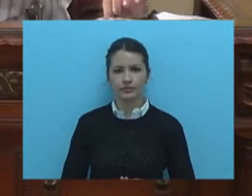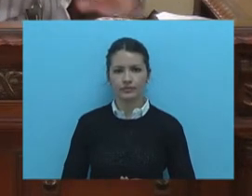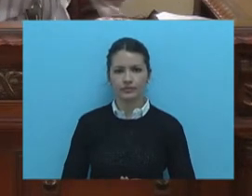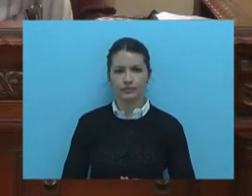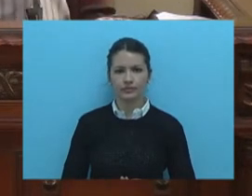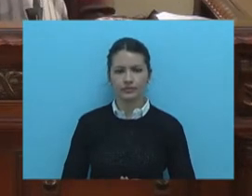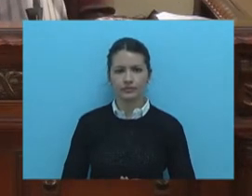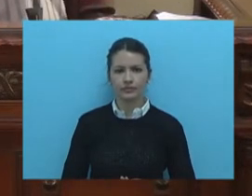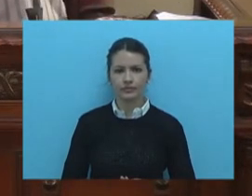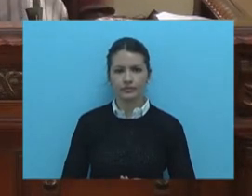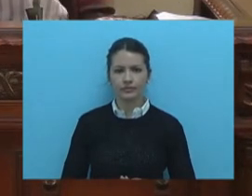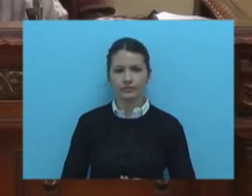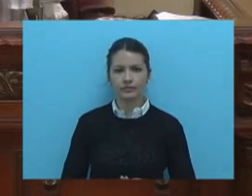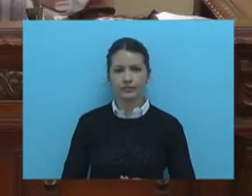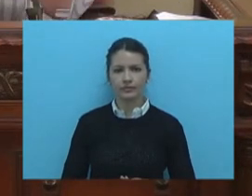Diputada Bianchi tiene la palabra.